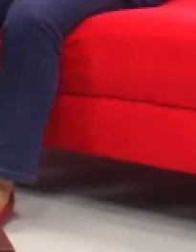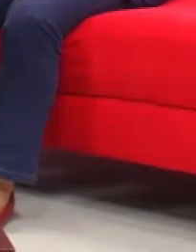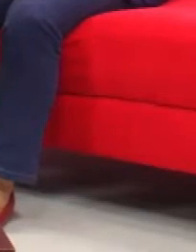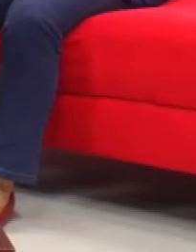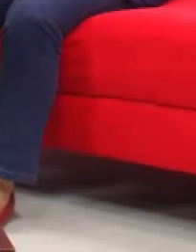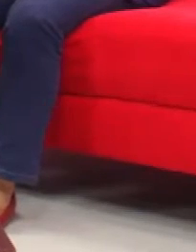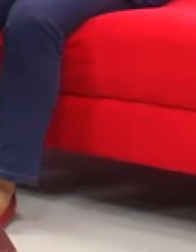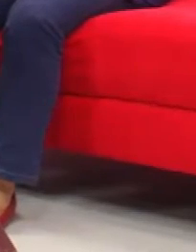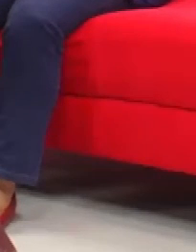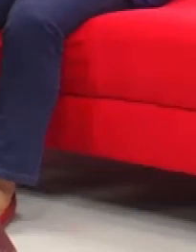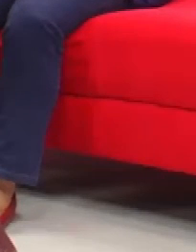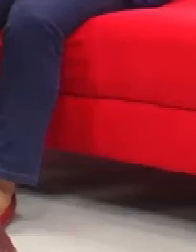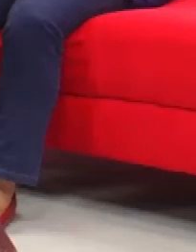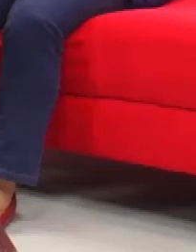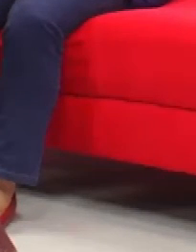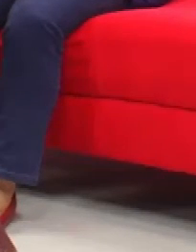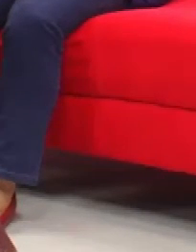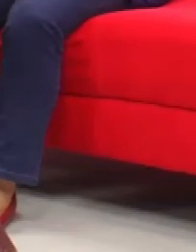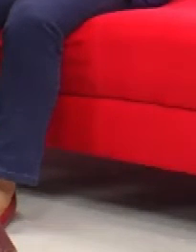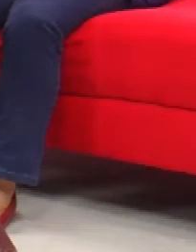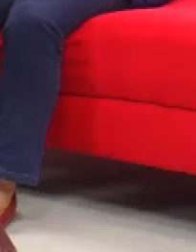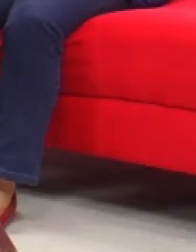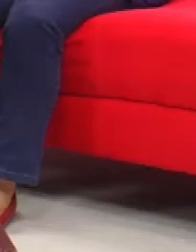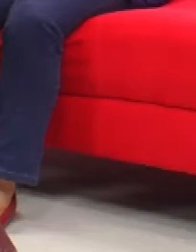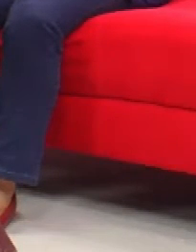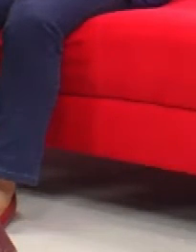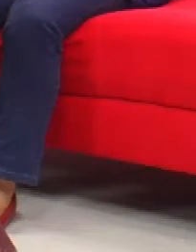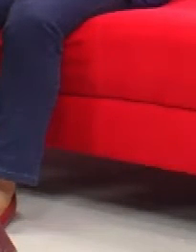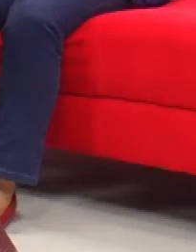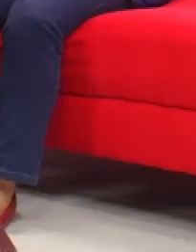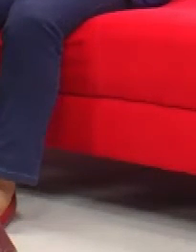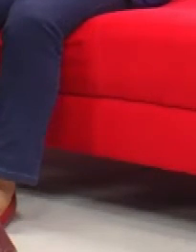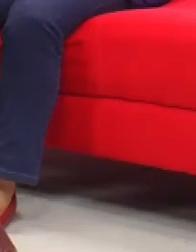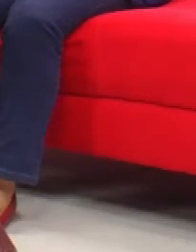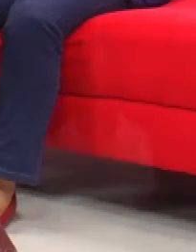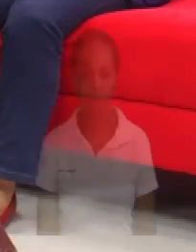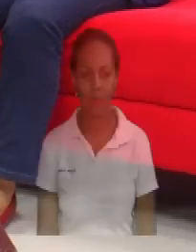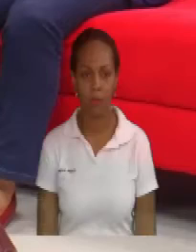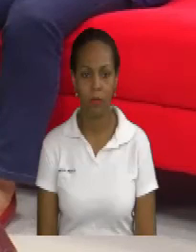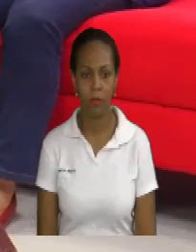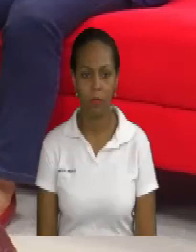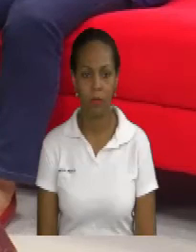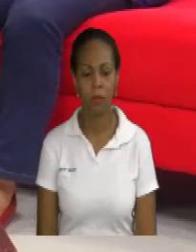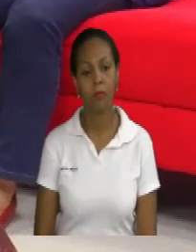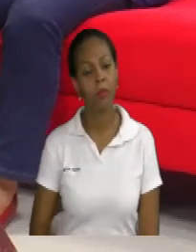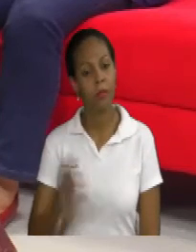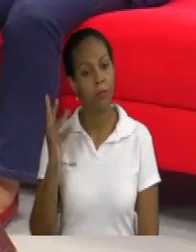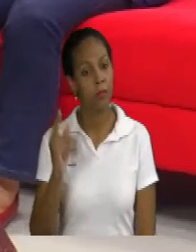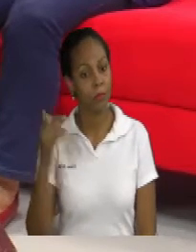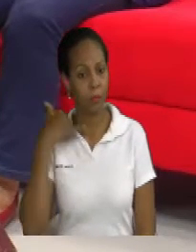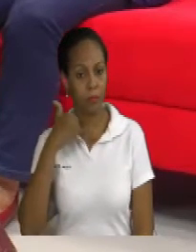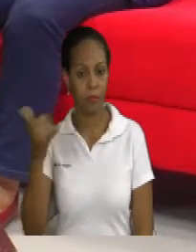para recibir información acerca de esta campaña. Muy bien, los números son los siguientes: